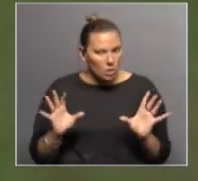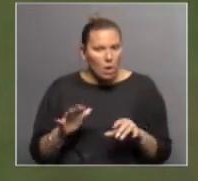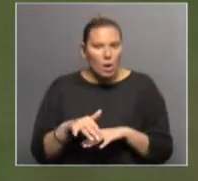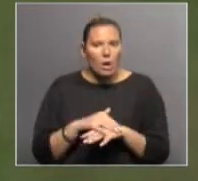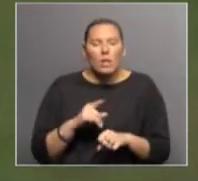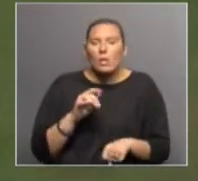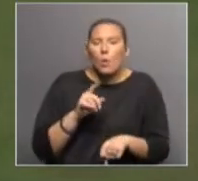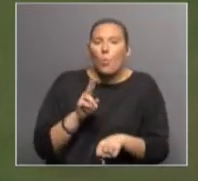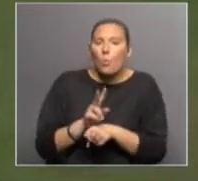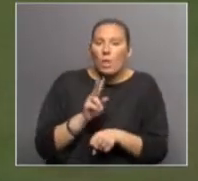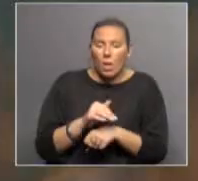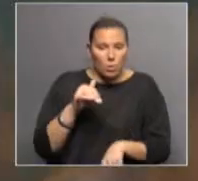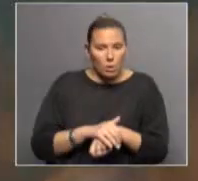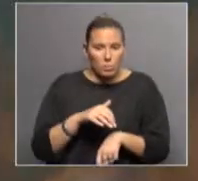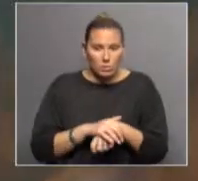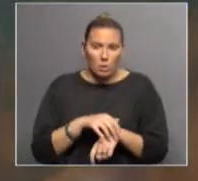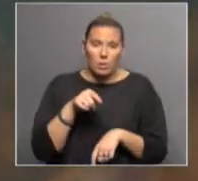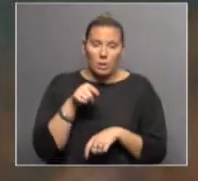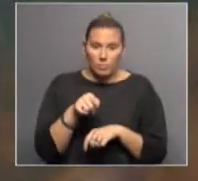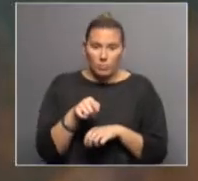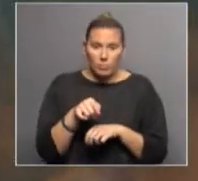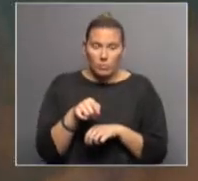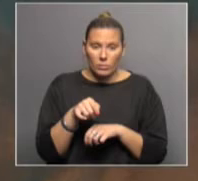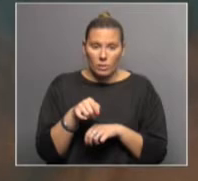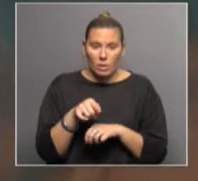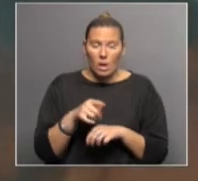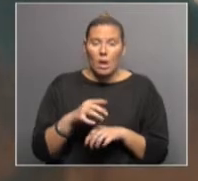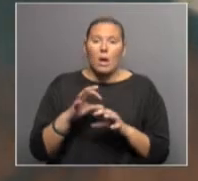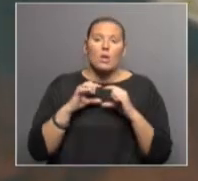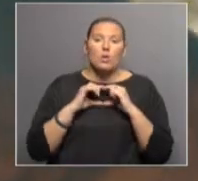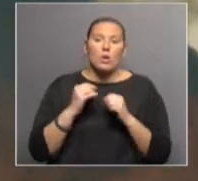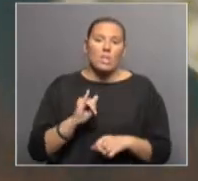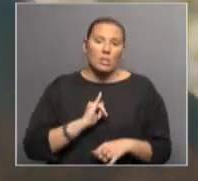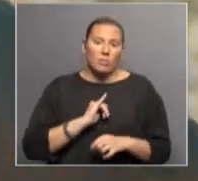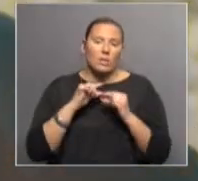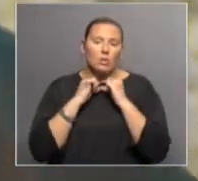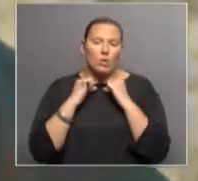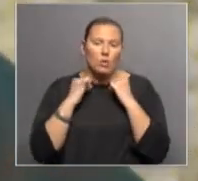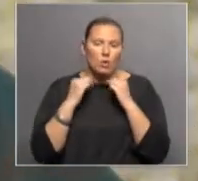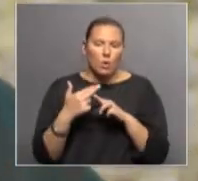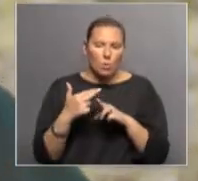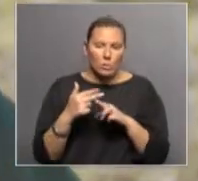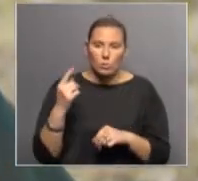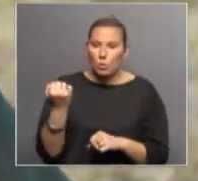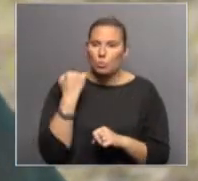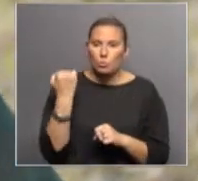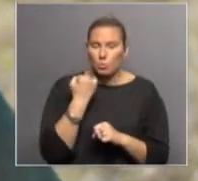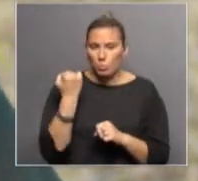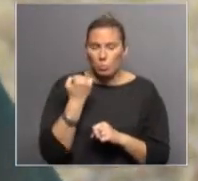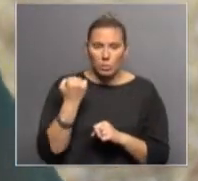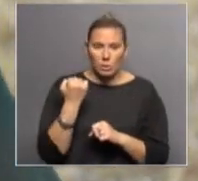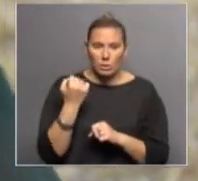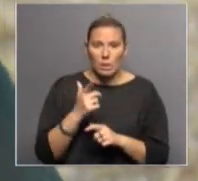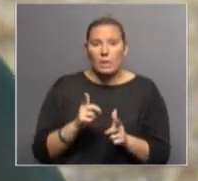tenencia responsable. Entre ellos, la identificación del animal. Eso sí es sumamente importante,